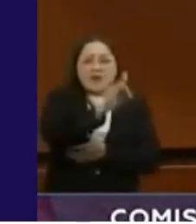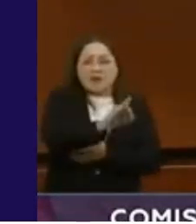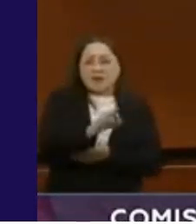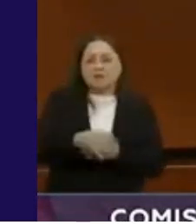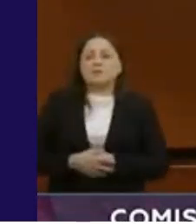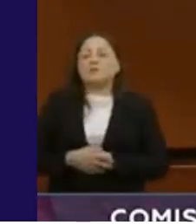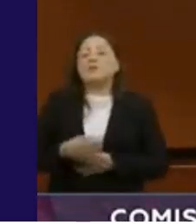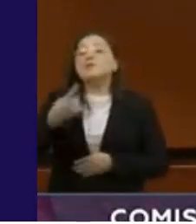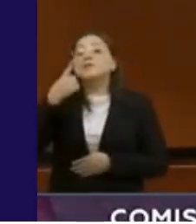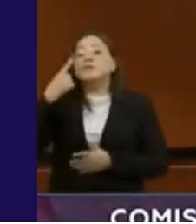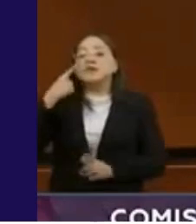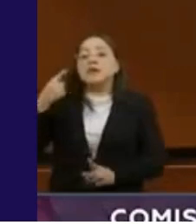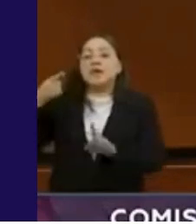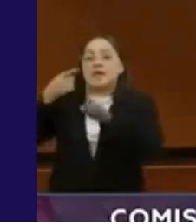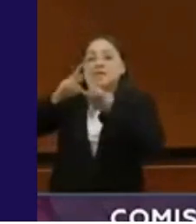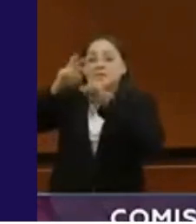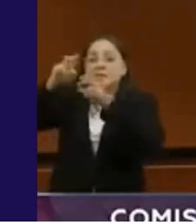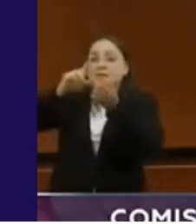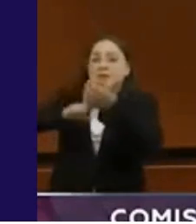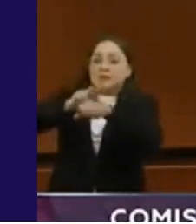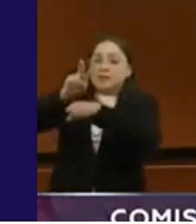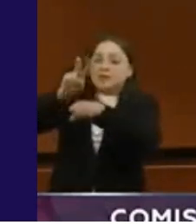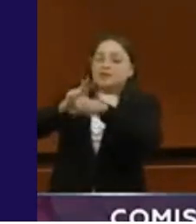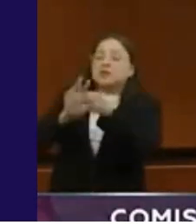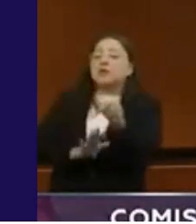voy a decir cuál es el tema en Venezuela.